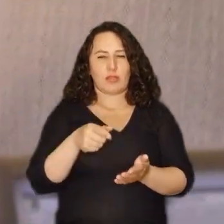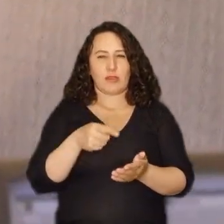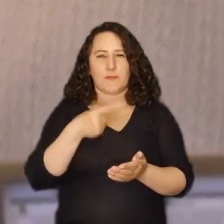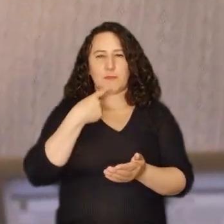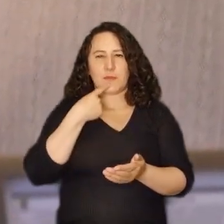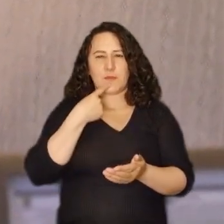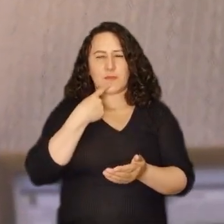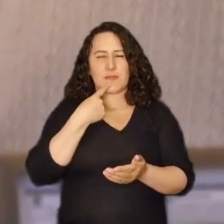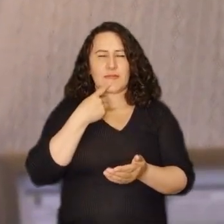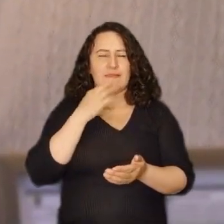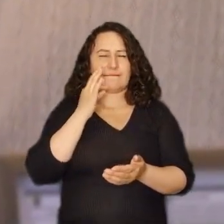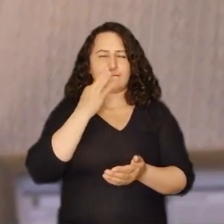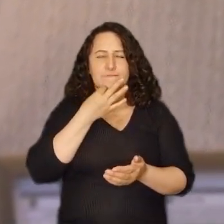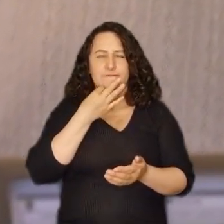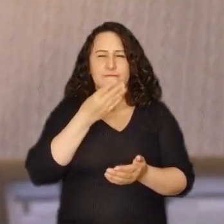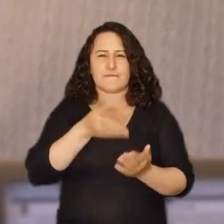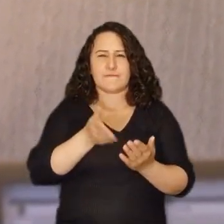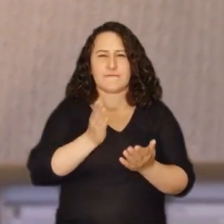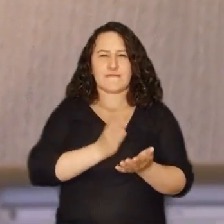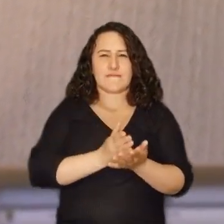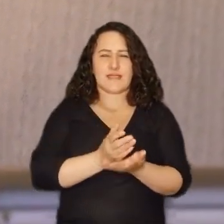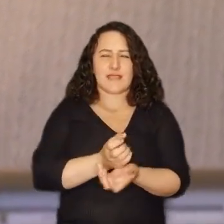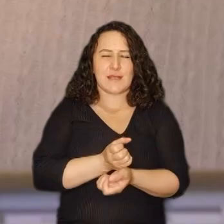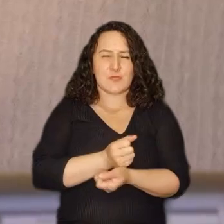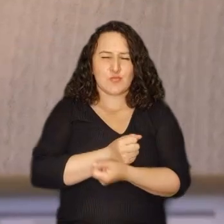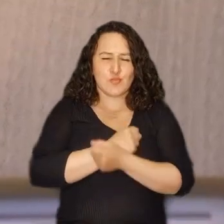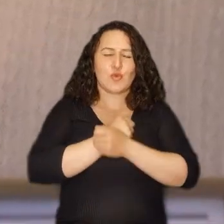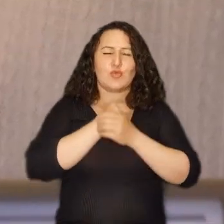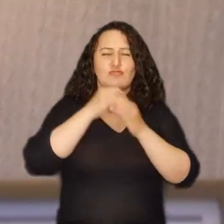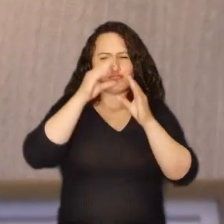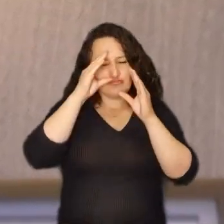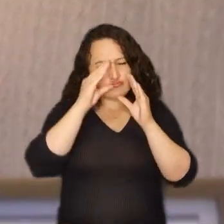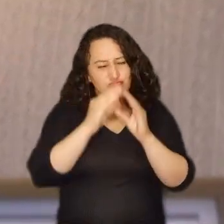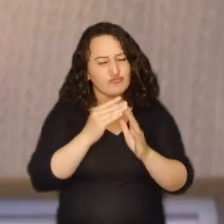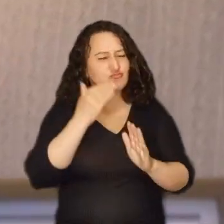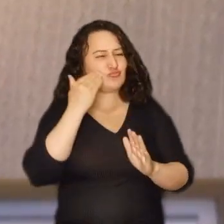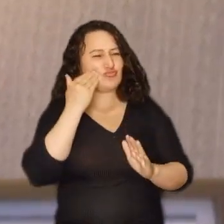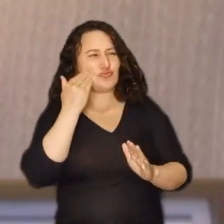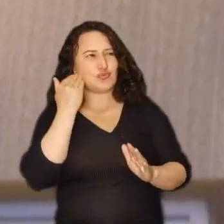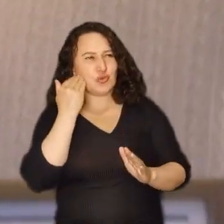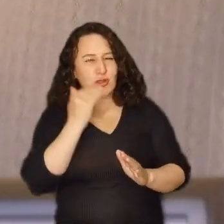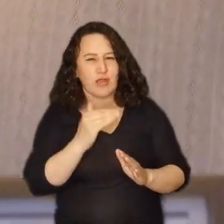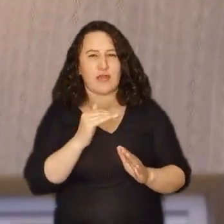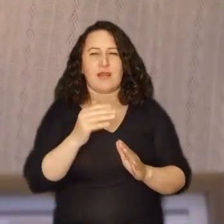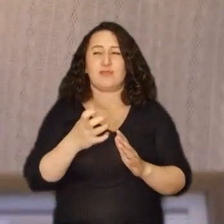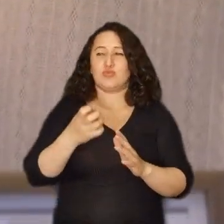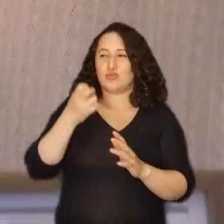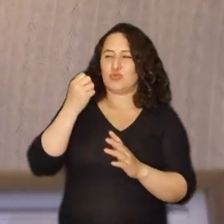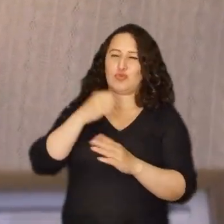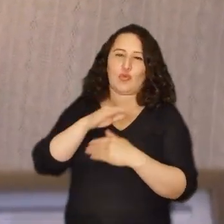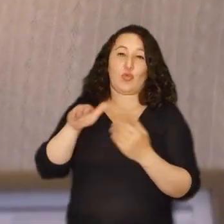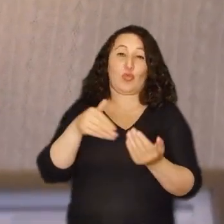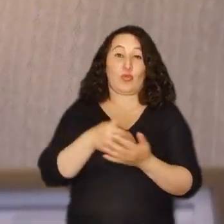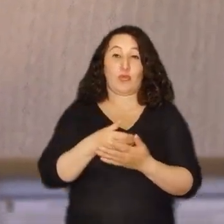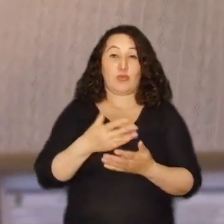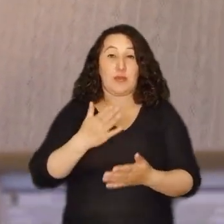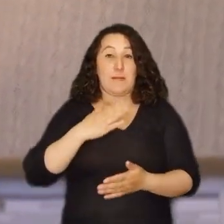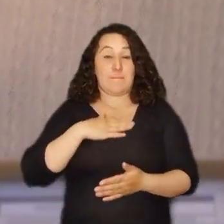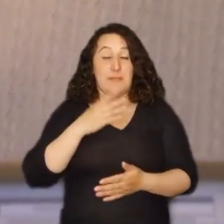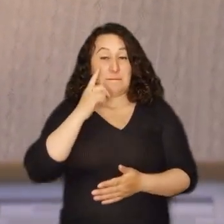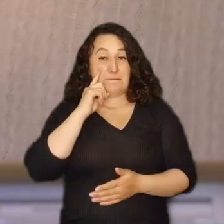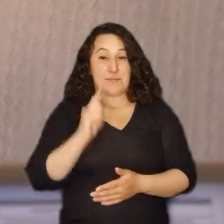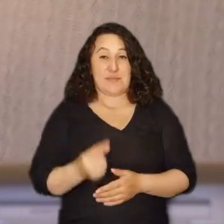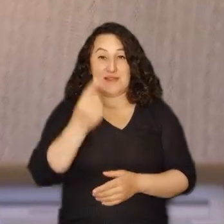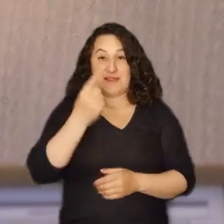aparte de saber aguacate, sabe amor, a dedicación, a mujer, a ancestros, a todo, a porque todo. Es mi